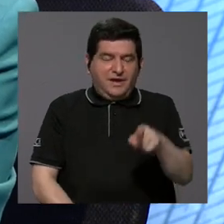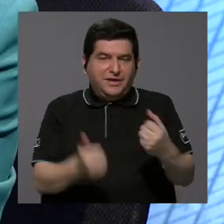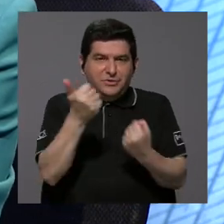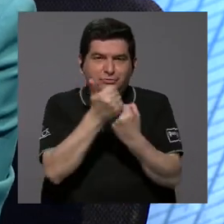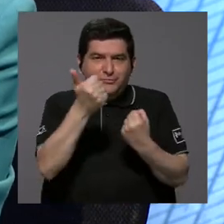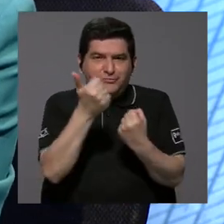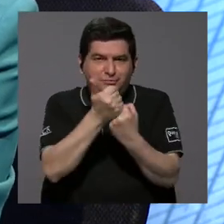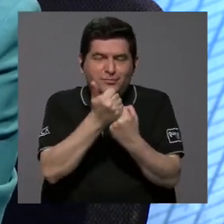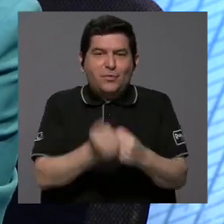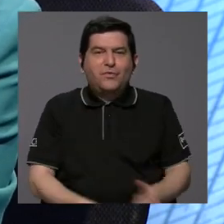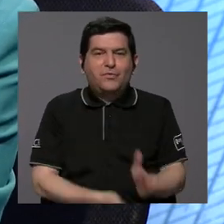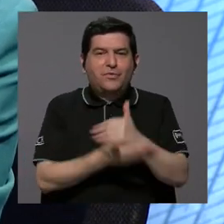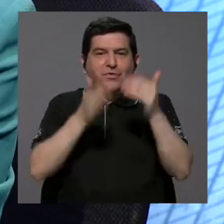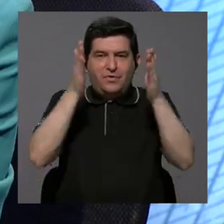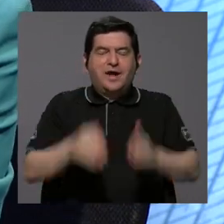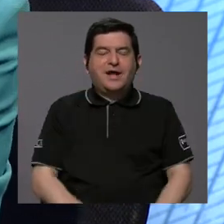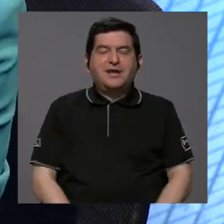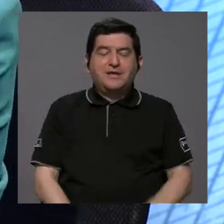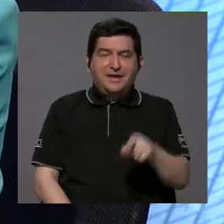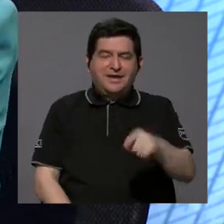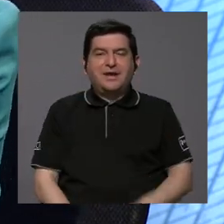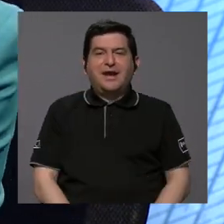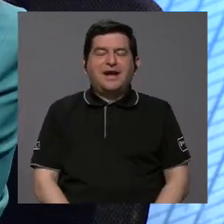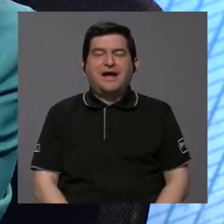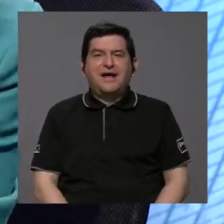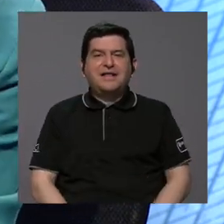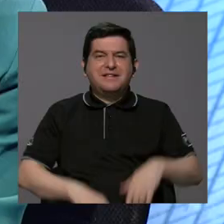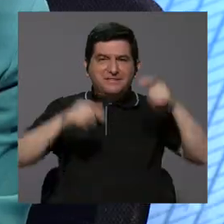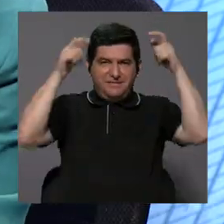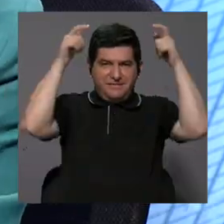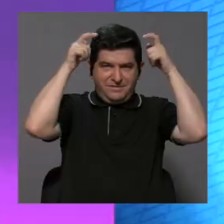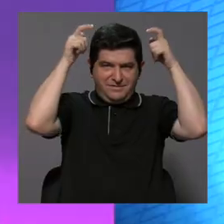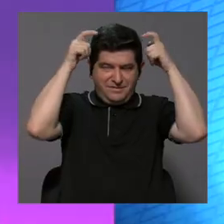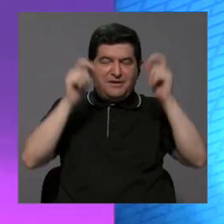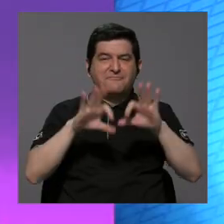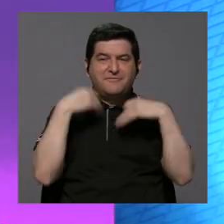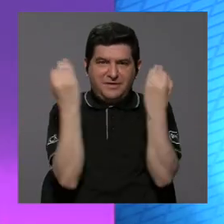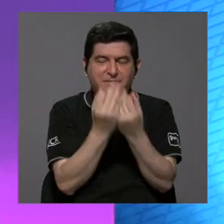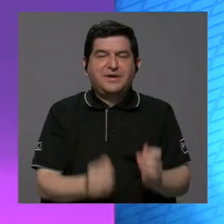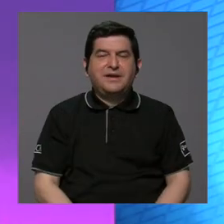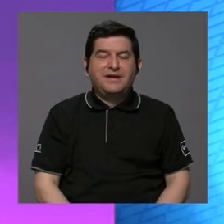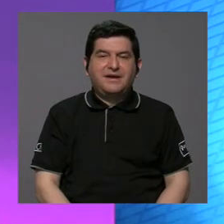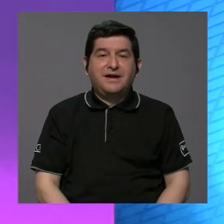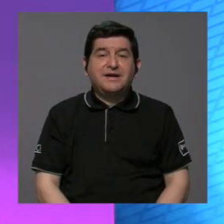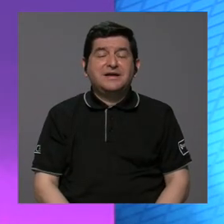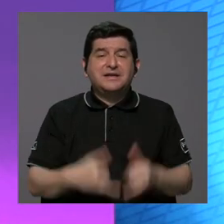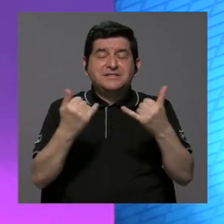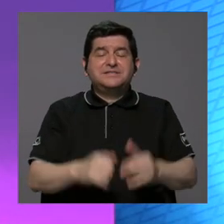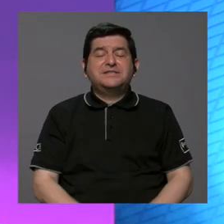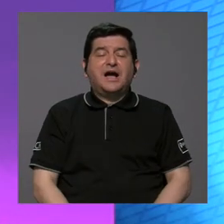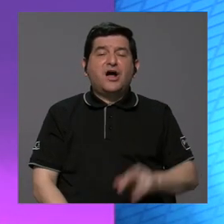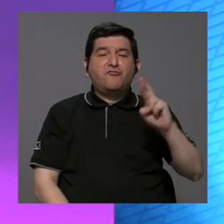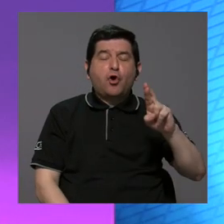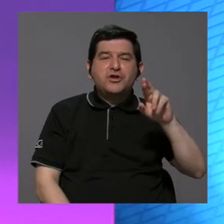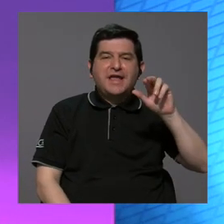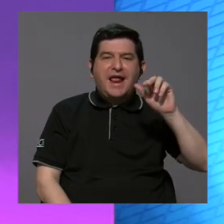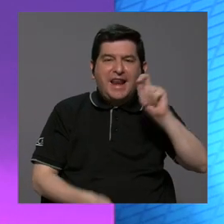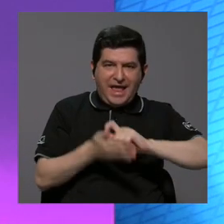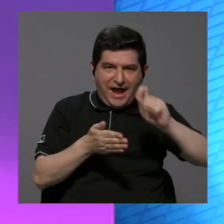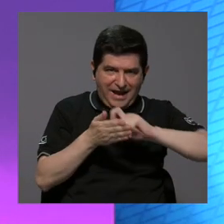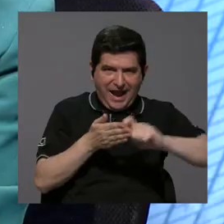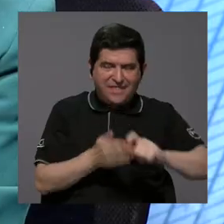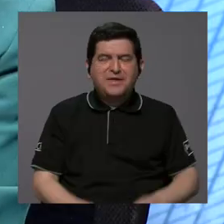apadrinados por alguien de la realeza Entonces por ejemplo el royal Academy verdad que ya lleva cientos de años entrenando